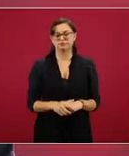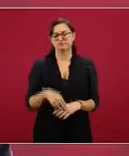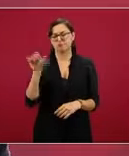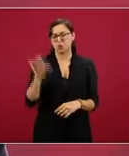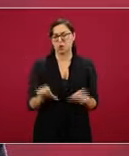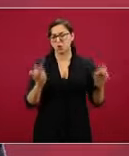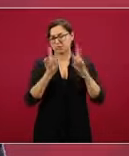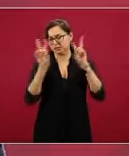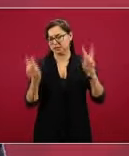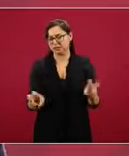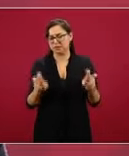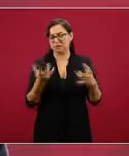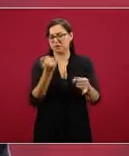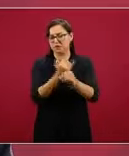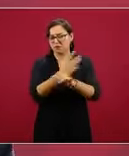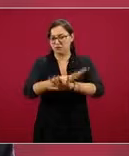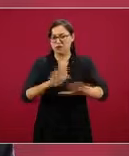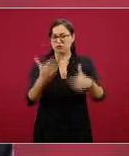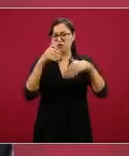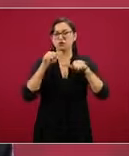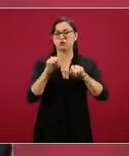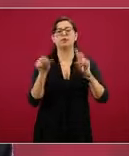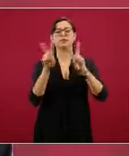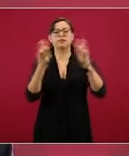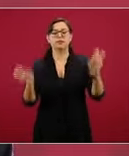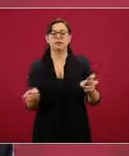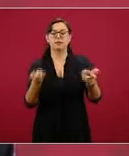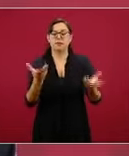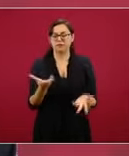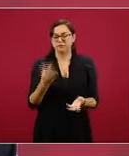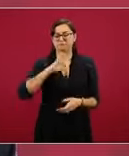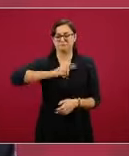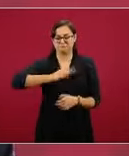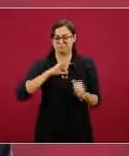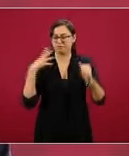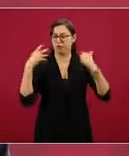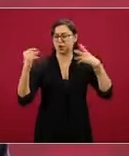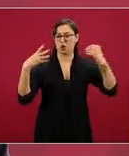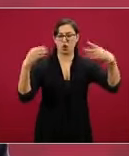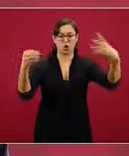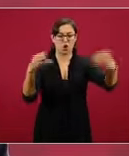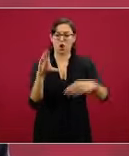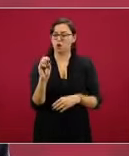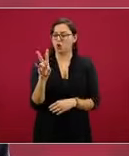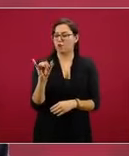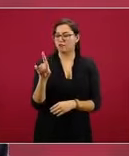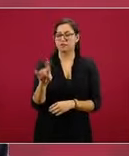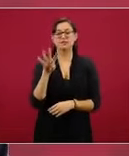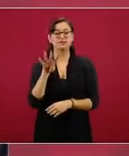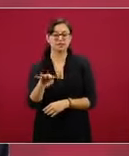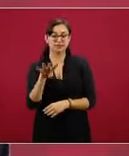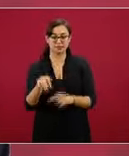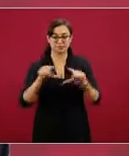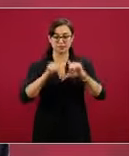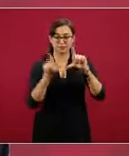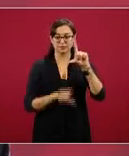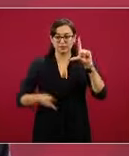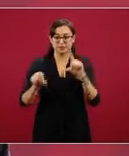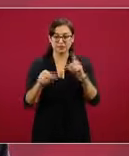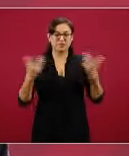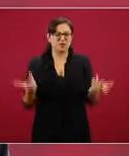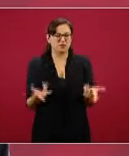actualizamos la información en relación a la epidemia de COVID-19 en México, su comportamiento y los